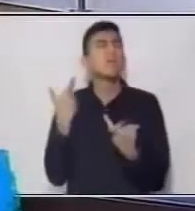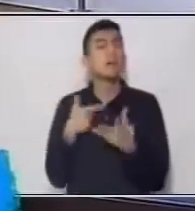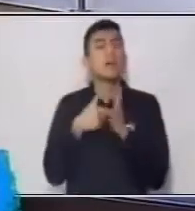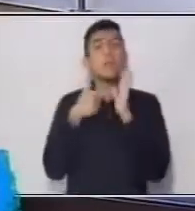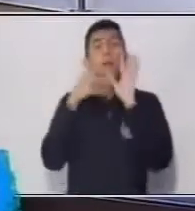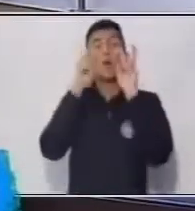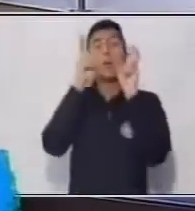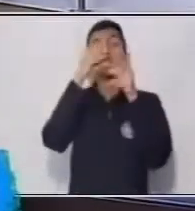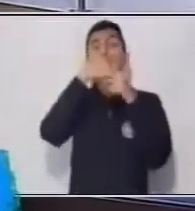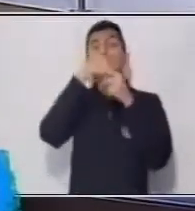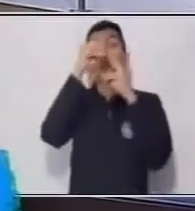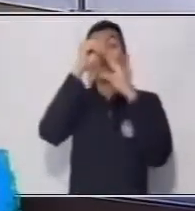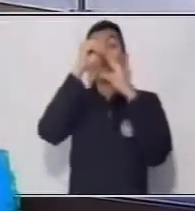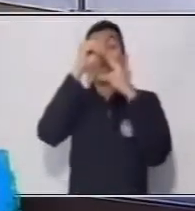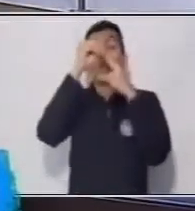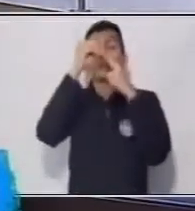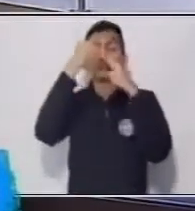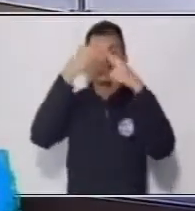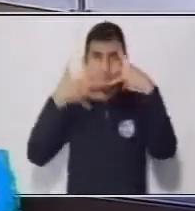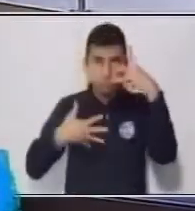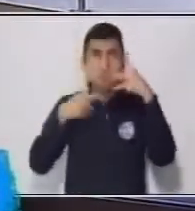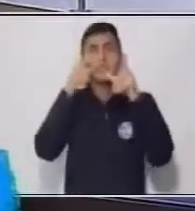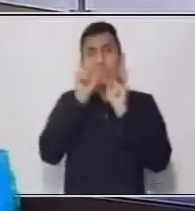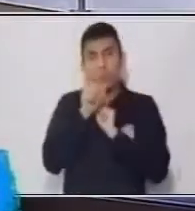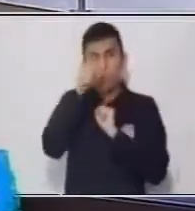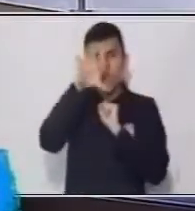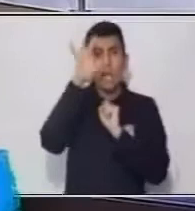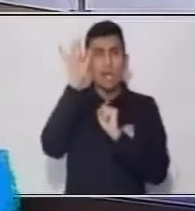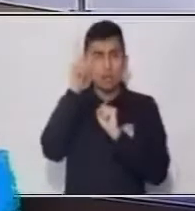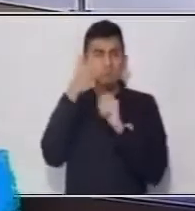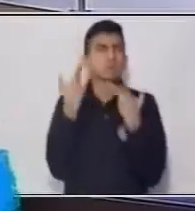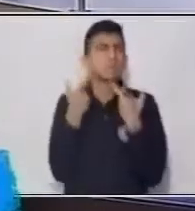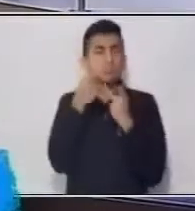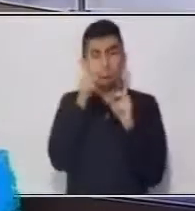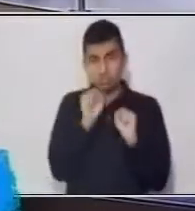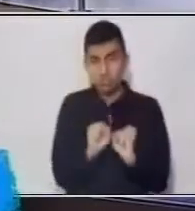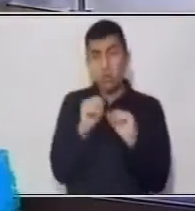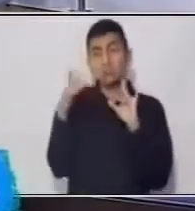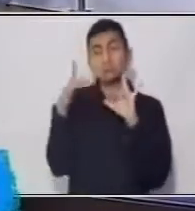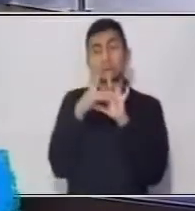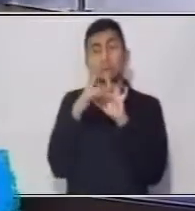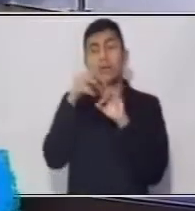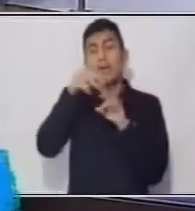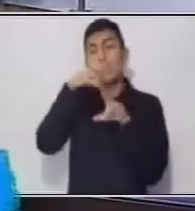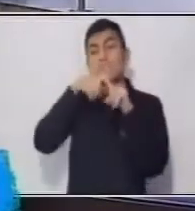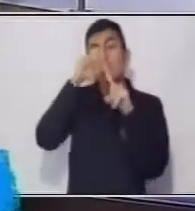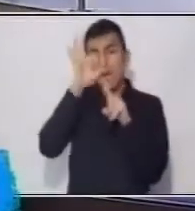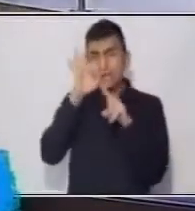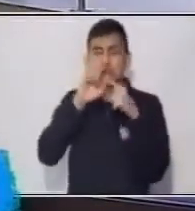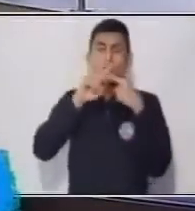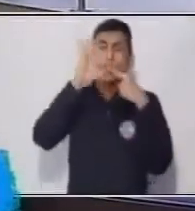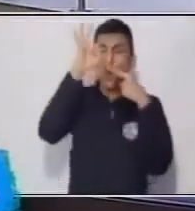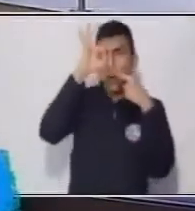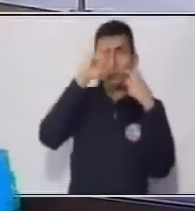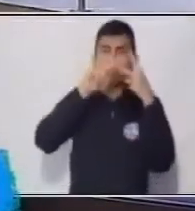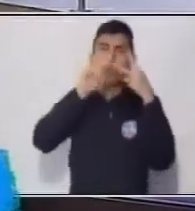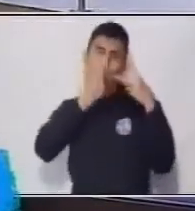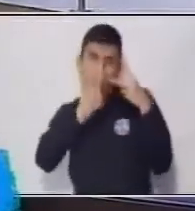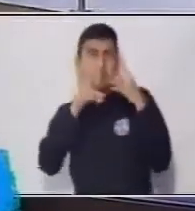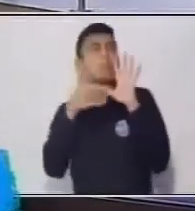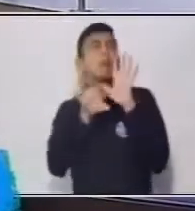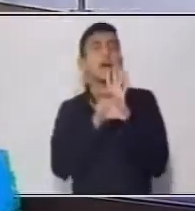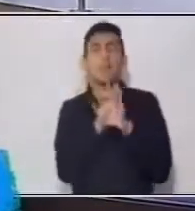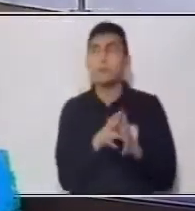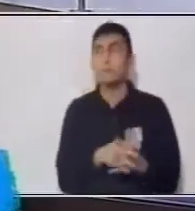opciones entre las que se pueden elegir y están conectadas por los nexos o u. Por